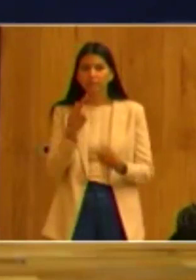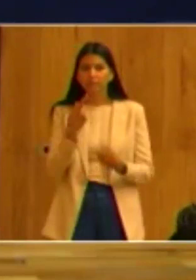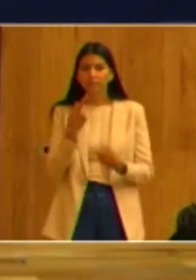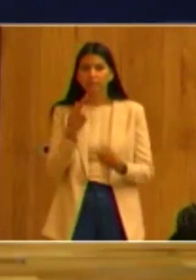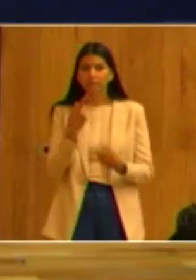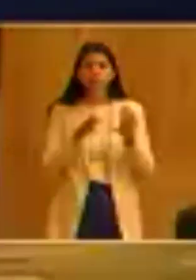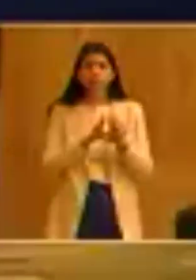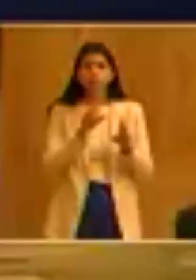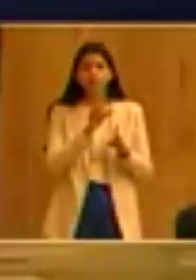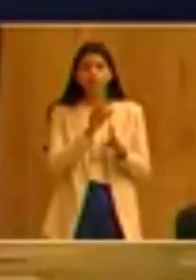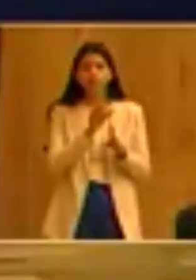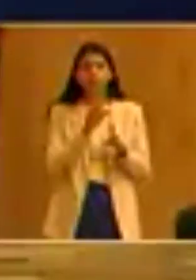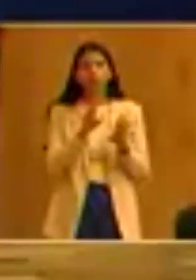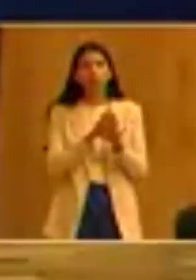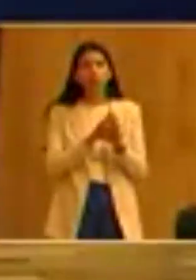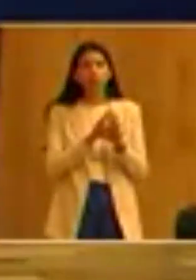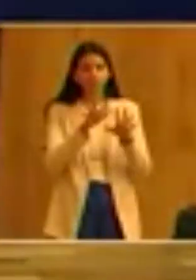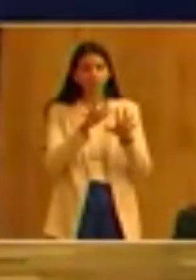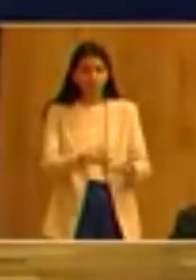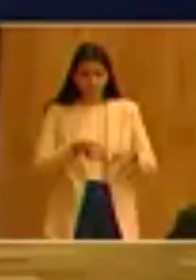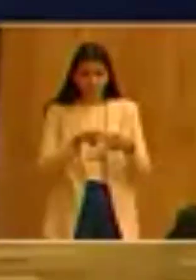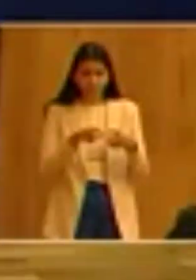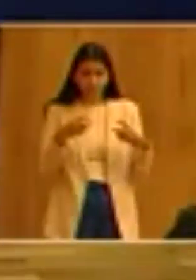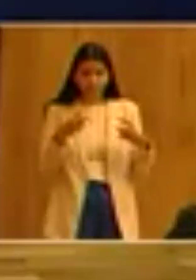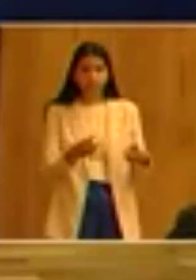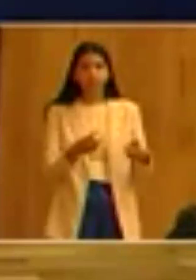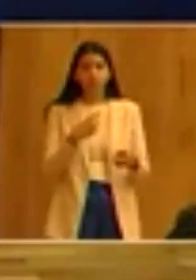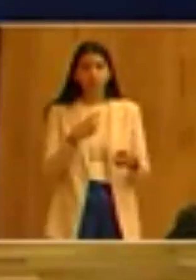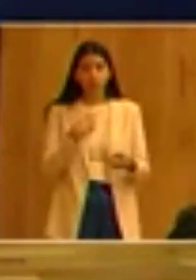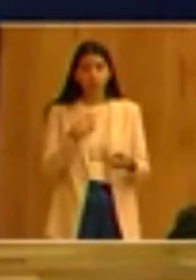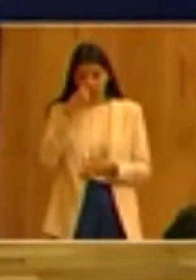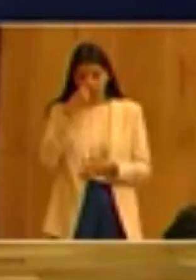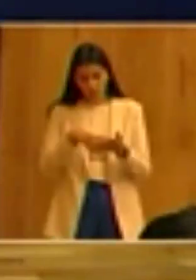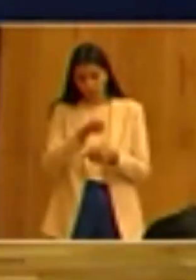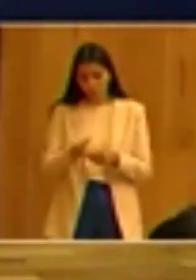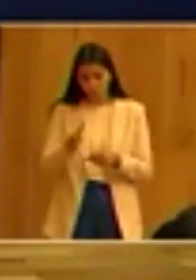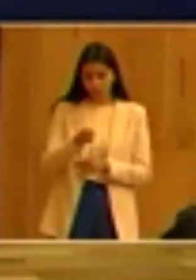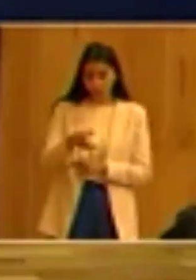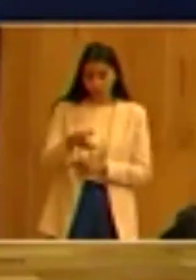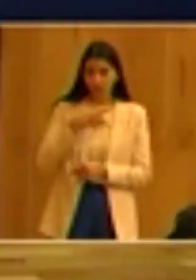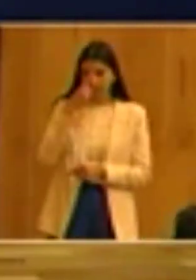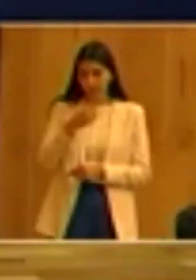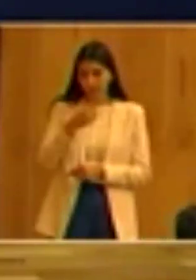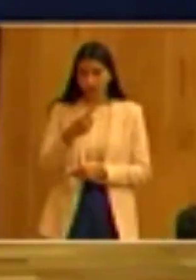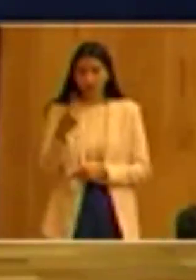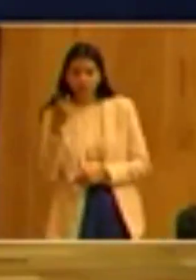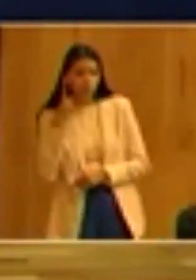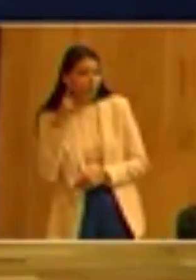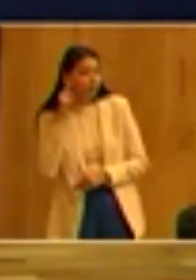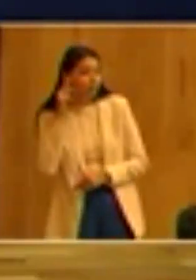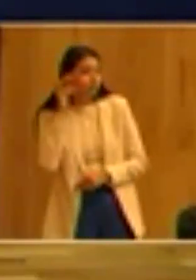se emita en la sala. Considero que es la oportunidad que tiene de ser escuchada,